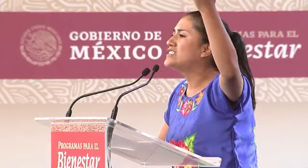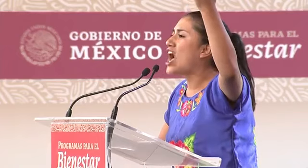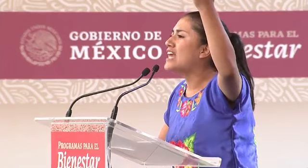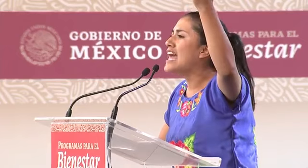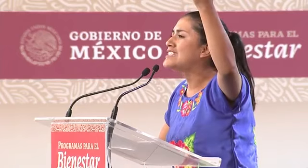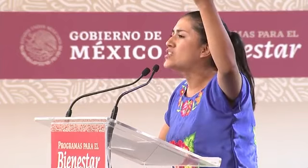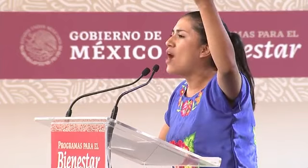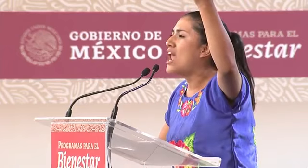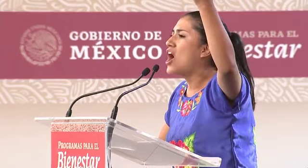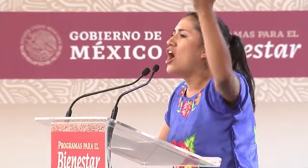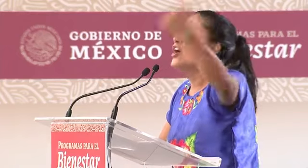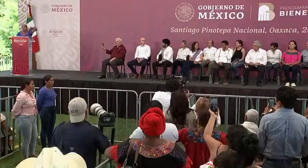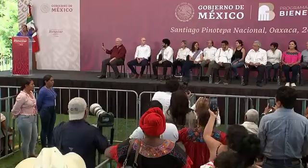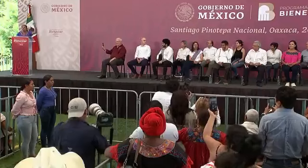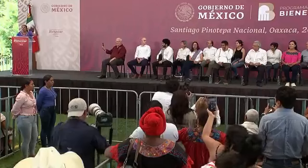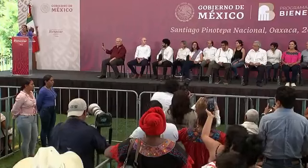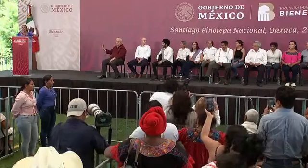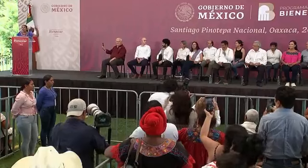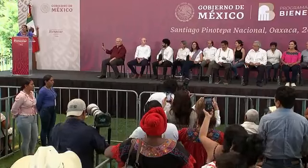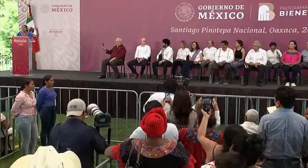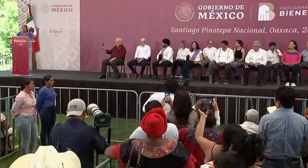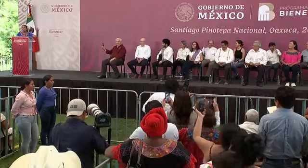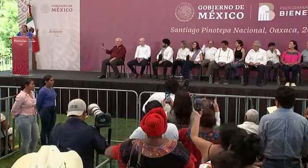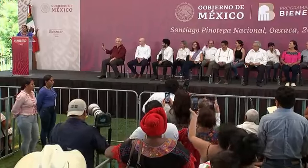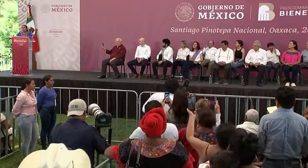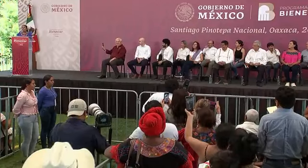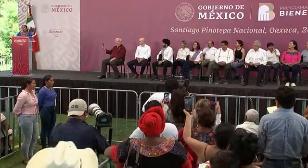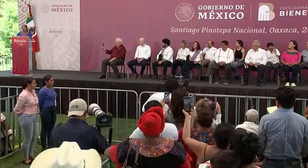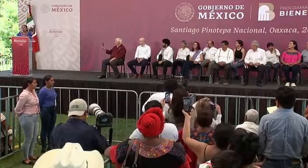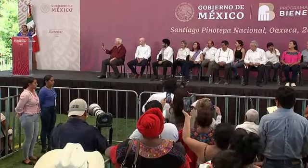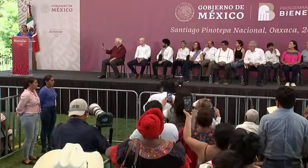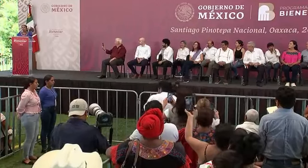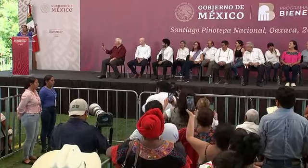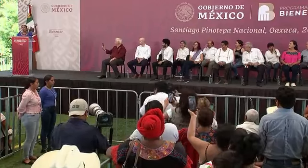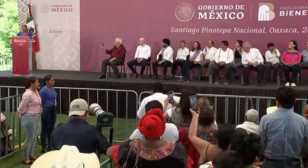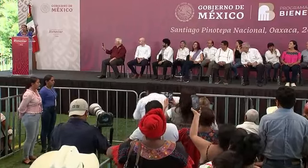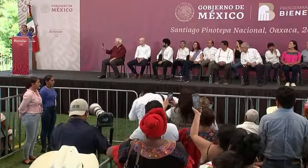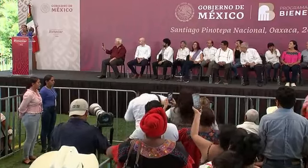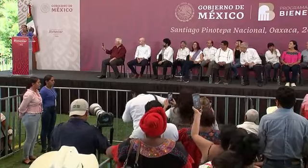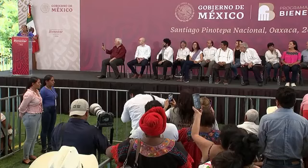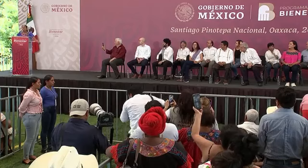estoy del suelo donde he nacido!